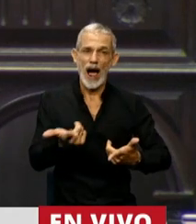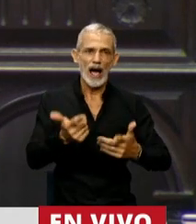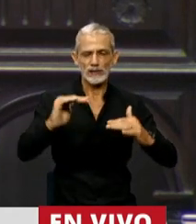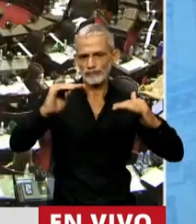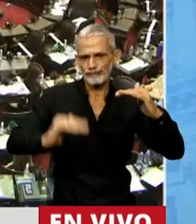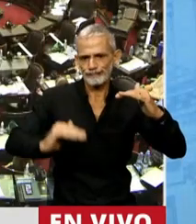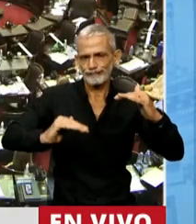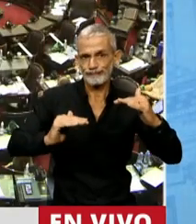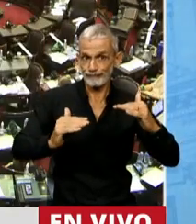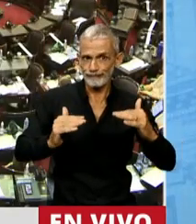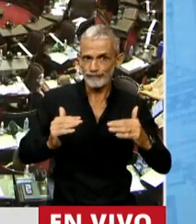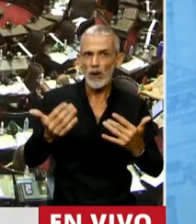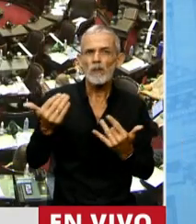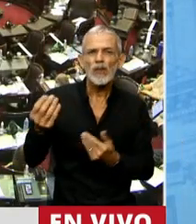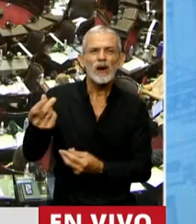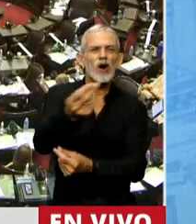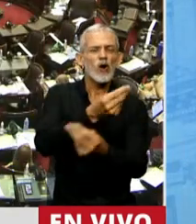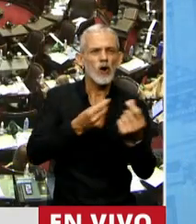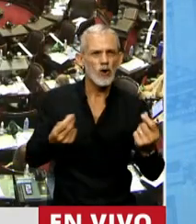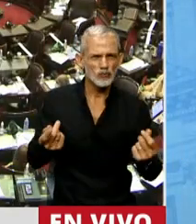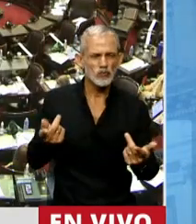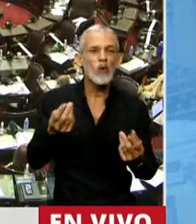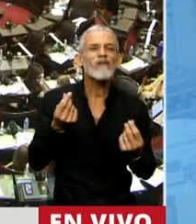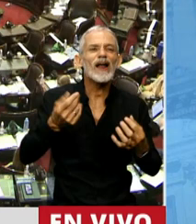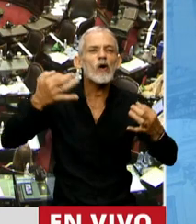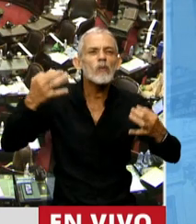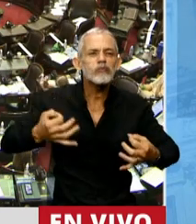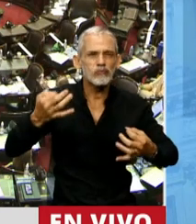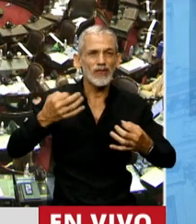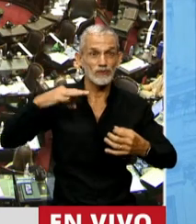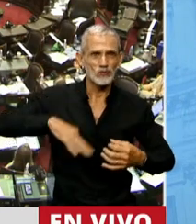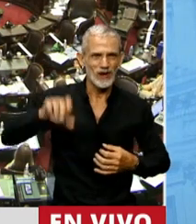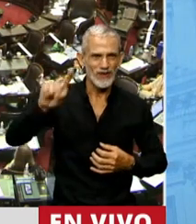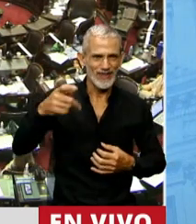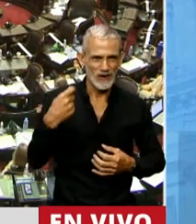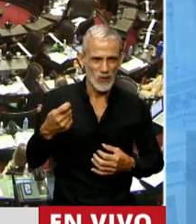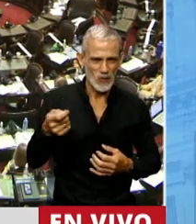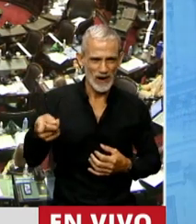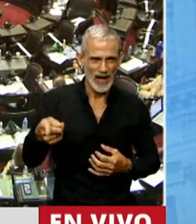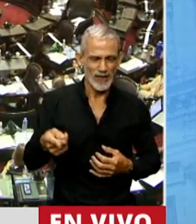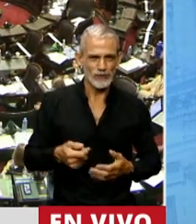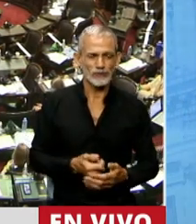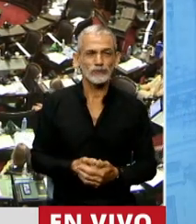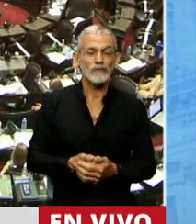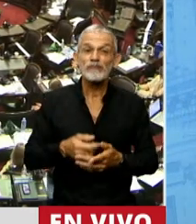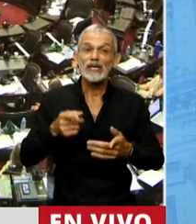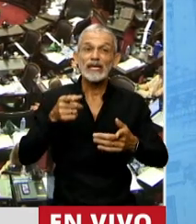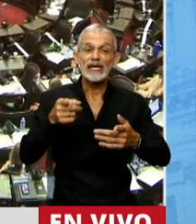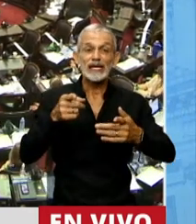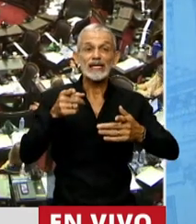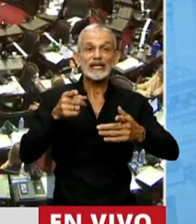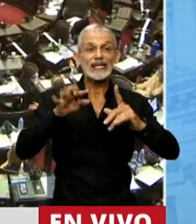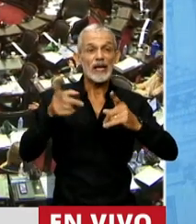enorme en el poder de compra, en el poder, en el valor real del salario de los jubilados. Quitar el